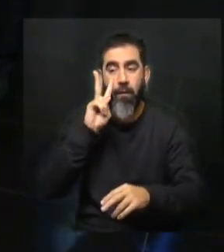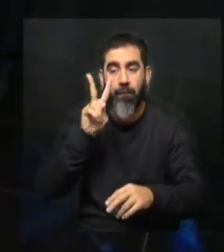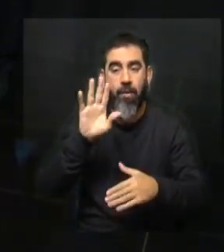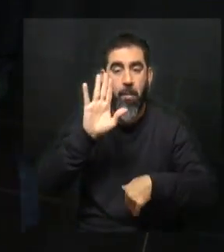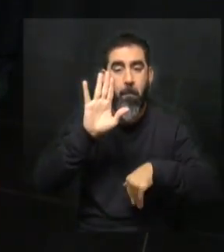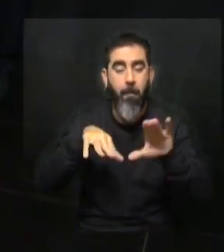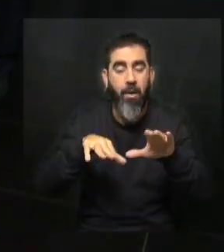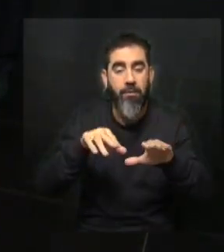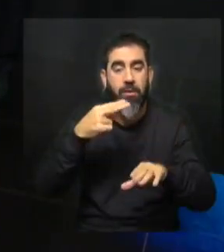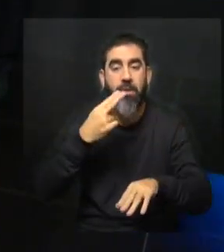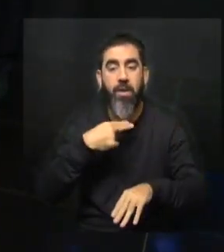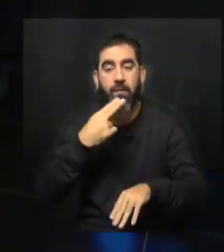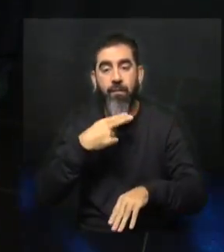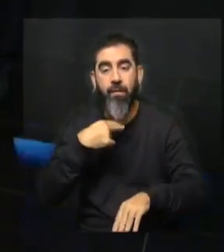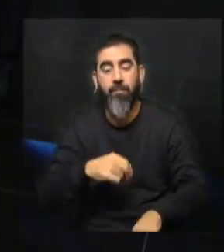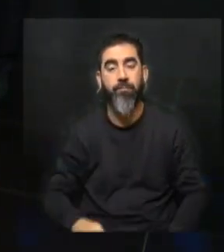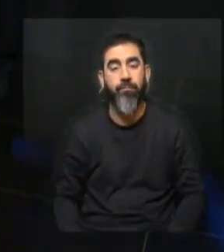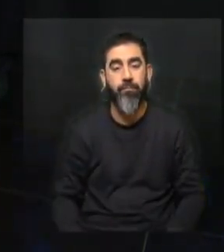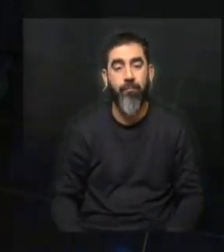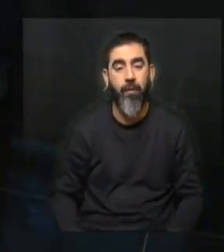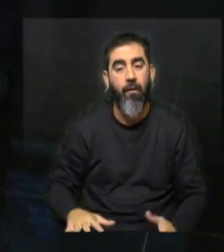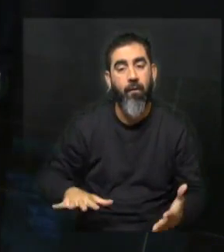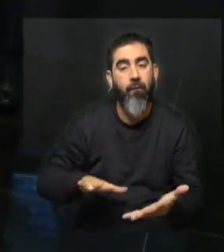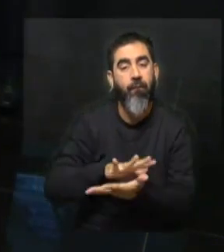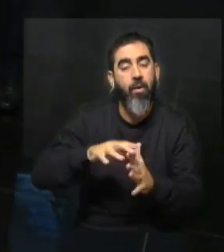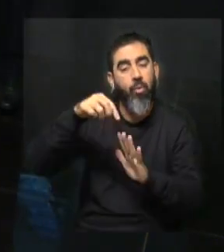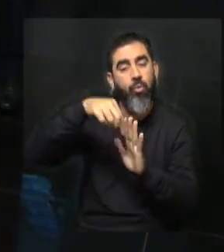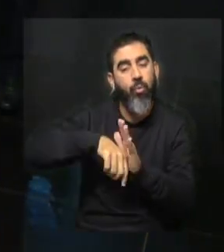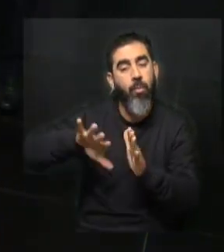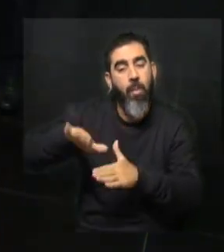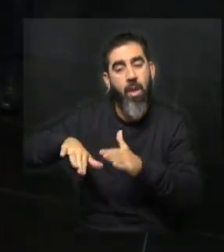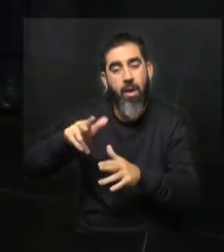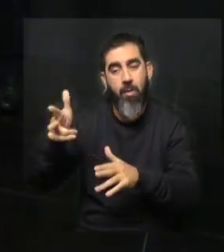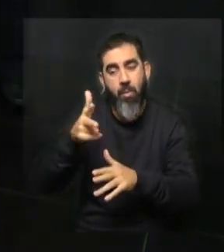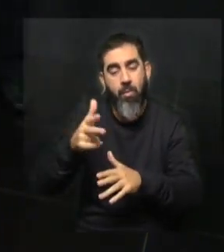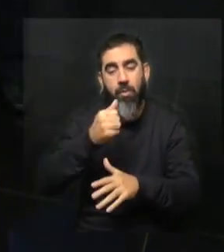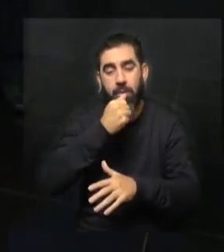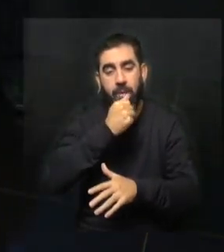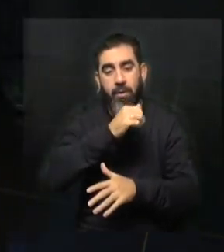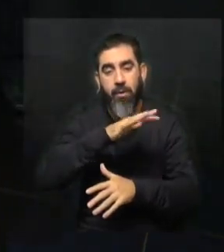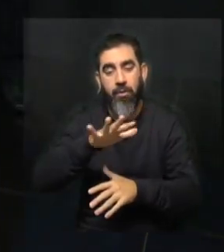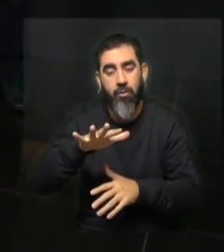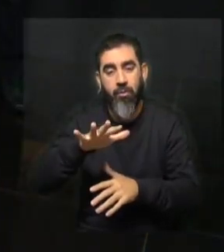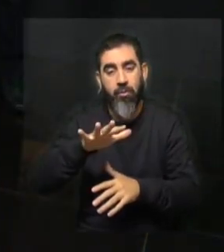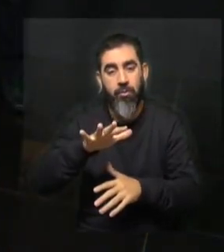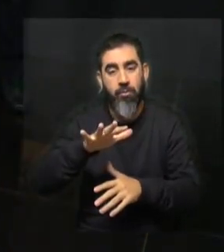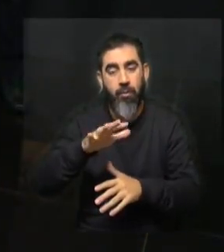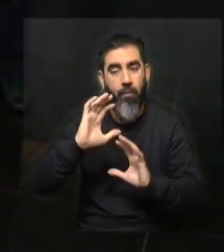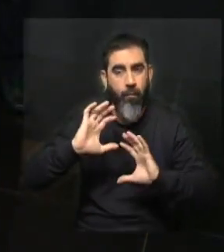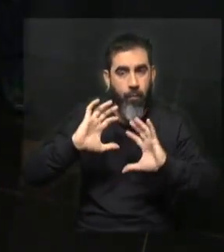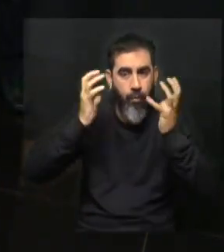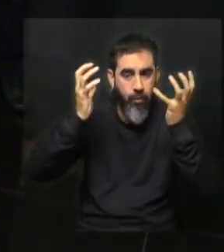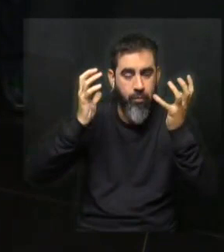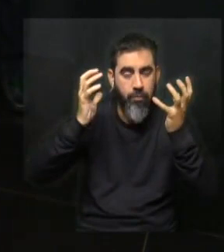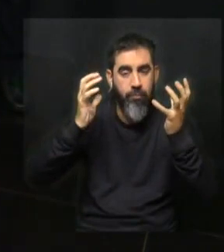en esa plataforma en Uruguay barrio Palermo exactamente en esa zona una historia con algún rasgo de violencia